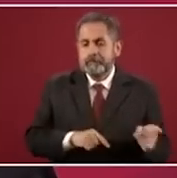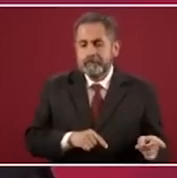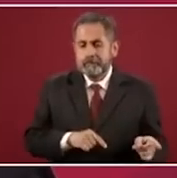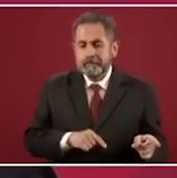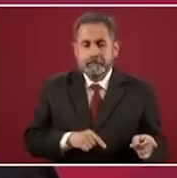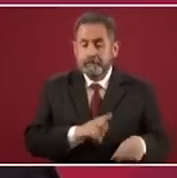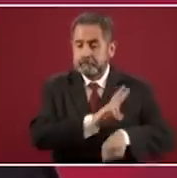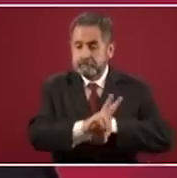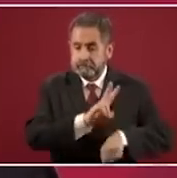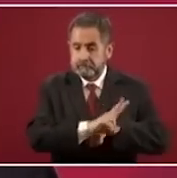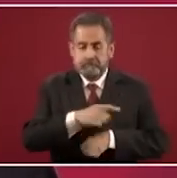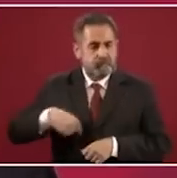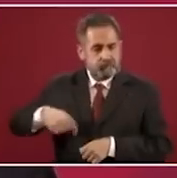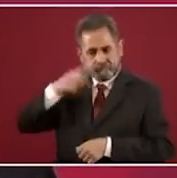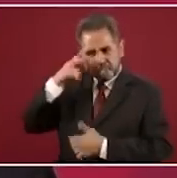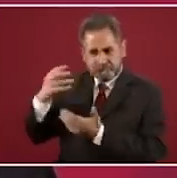a Venezuela. Entonces,